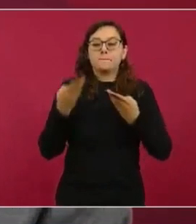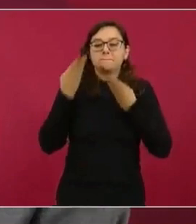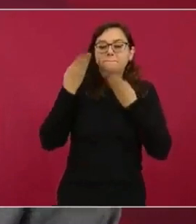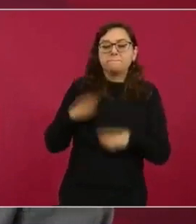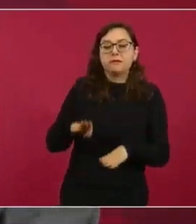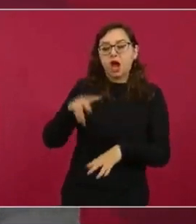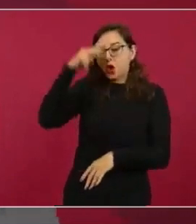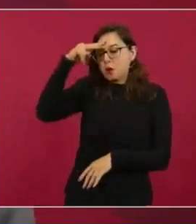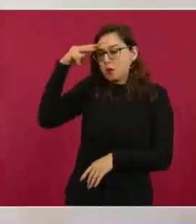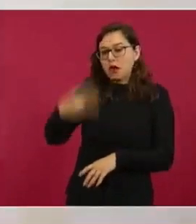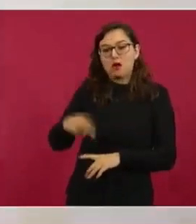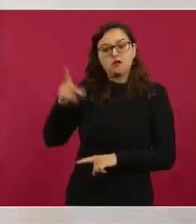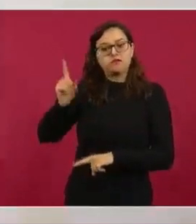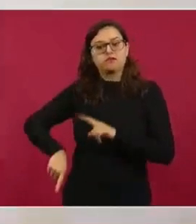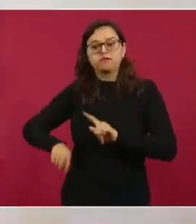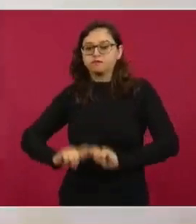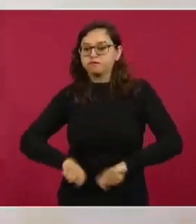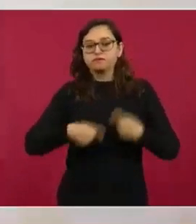En ese libro